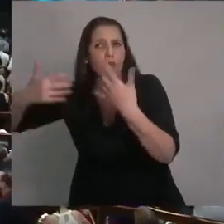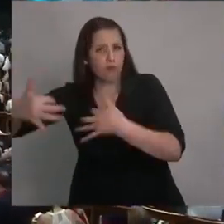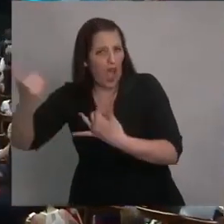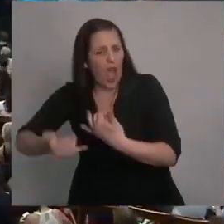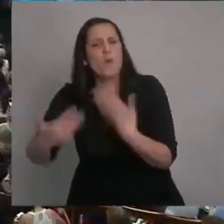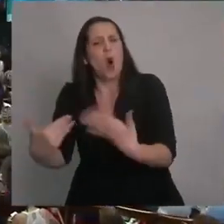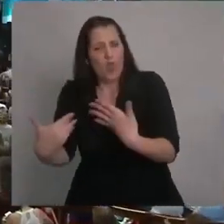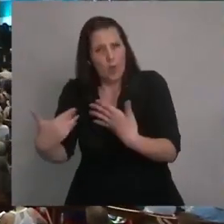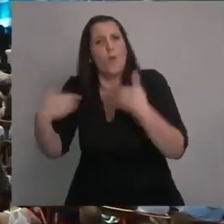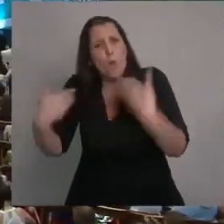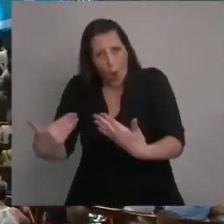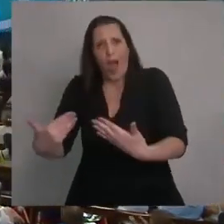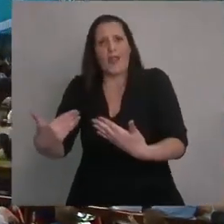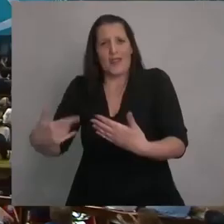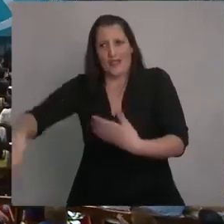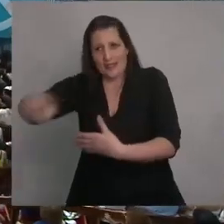Entonces